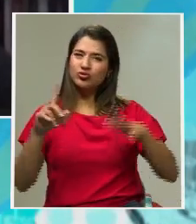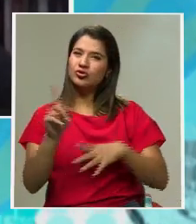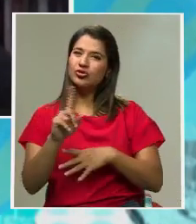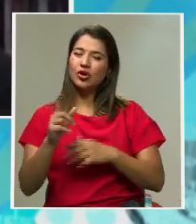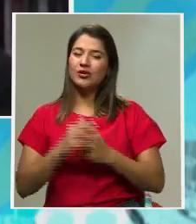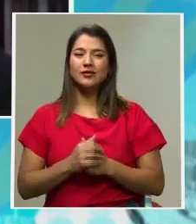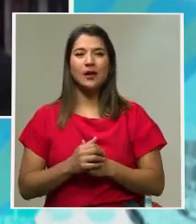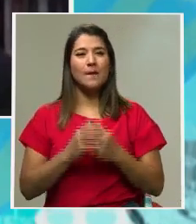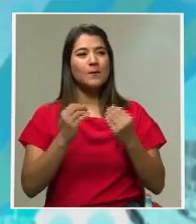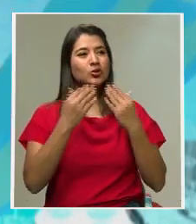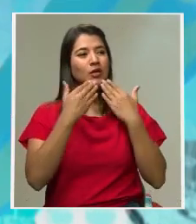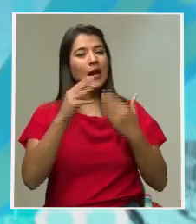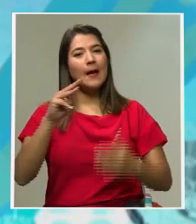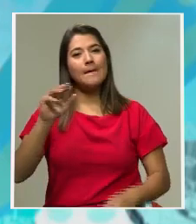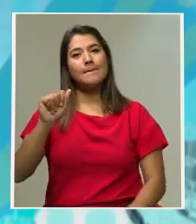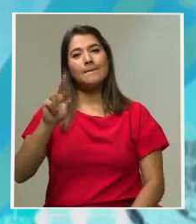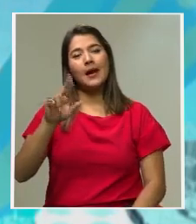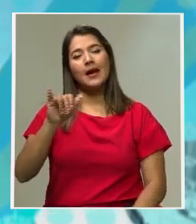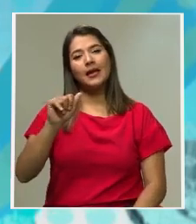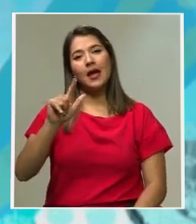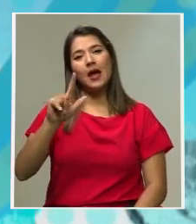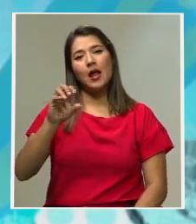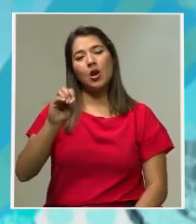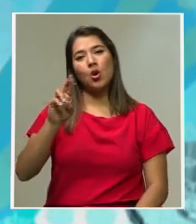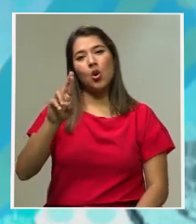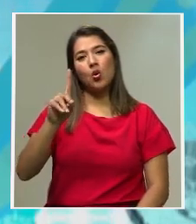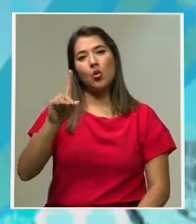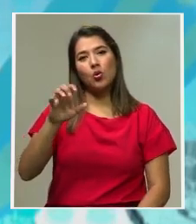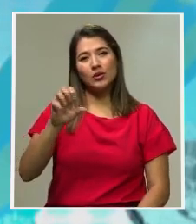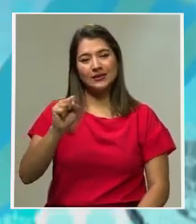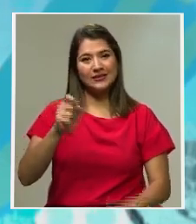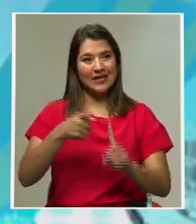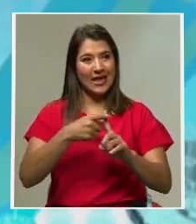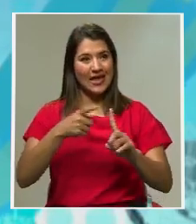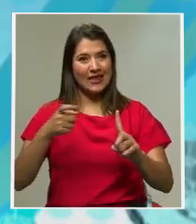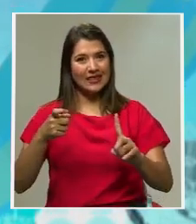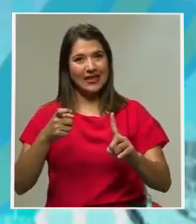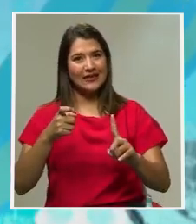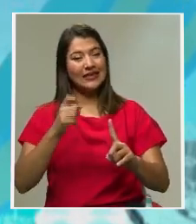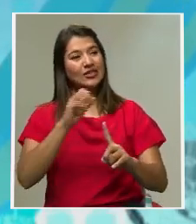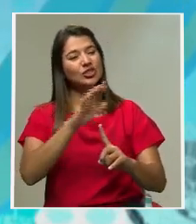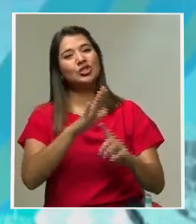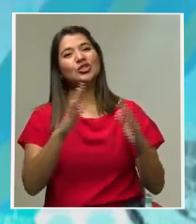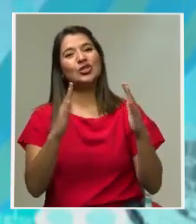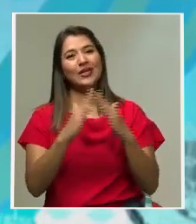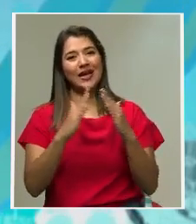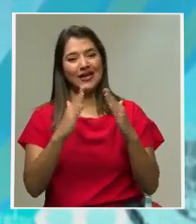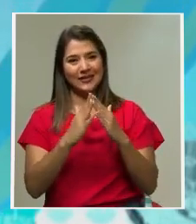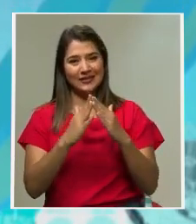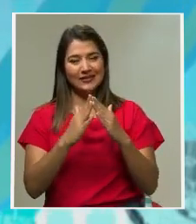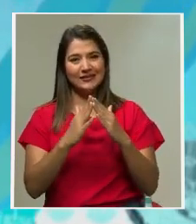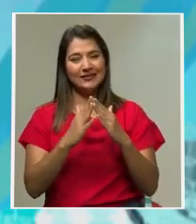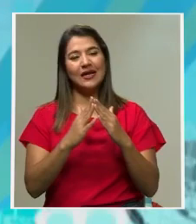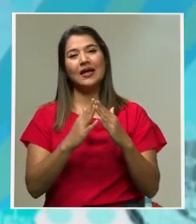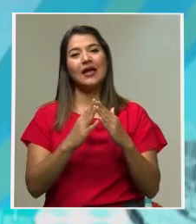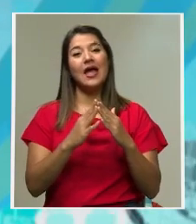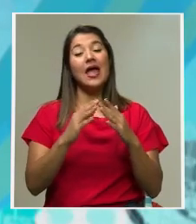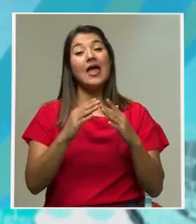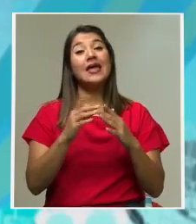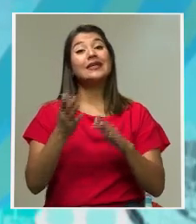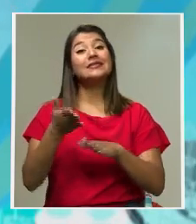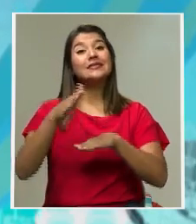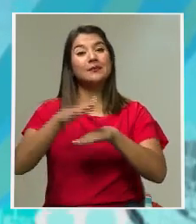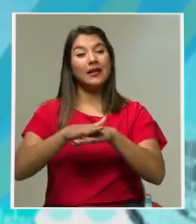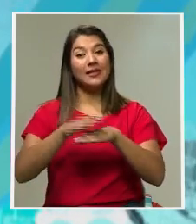Muchísimas gracias, María Lourdes. Desde algún lugar en el ciberespacio, María Lourdes Cortés,